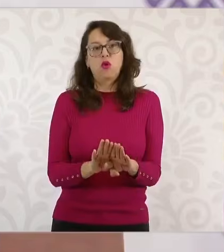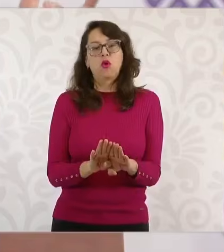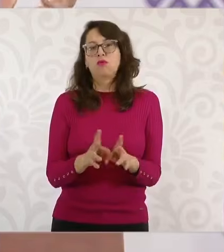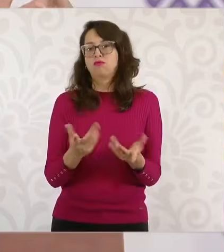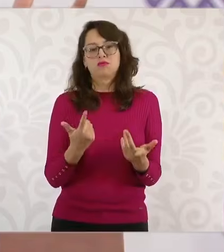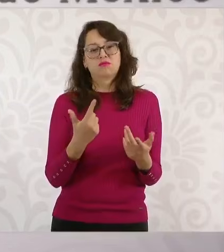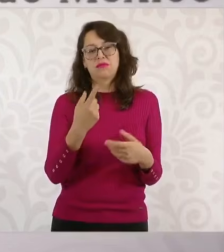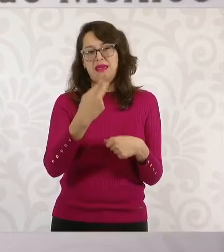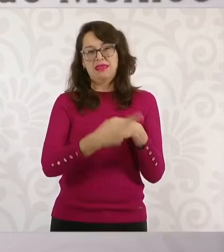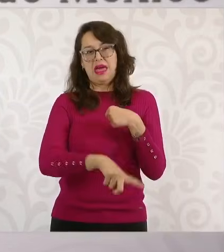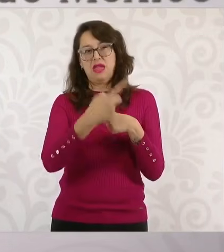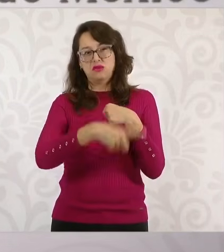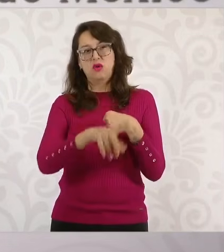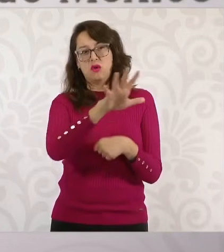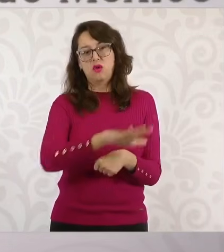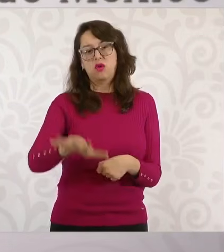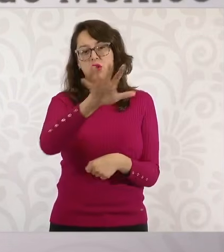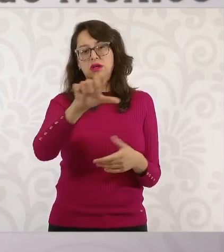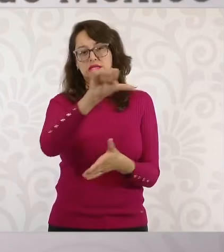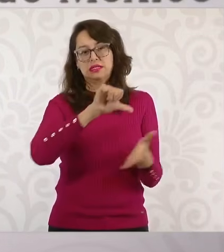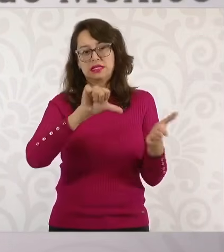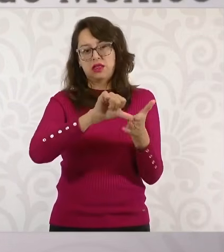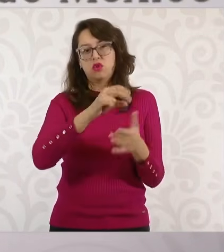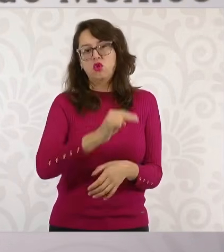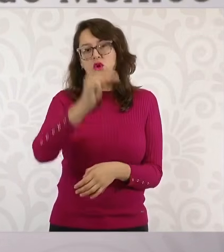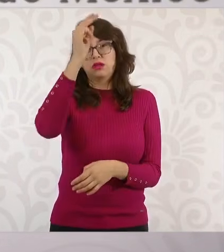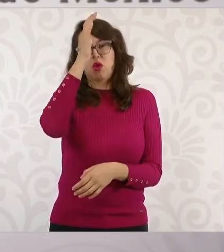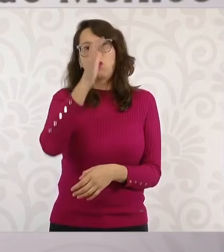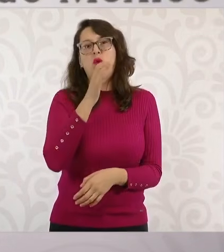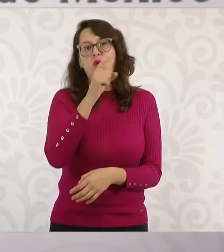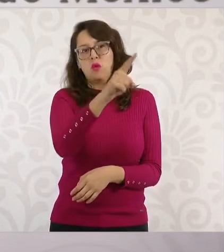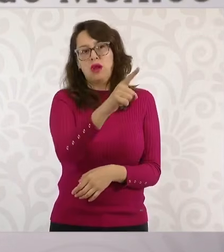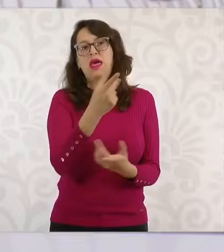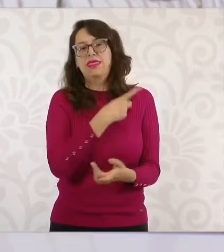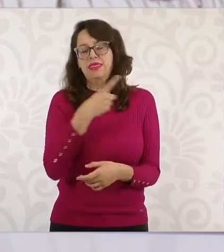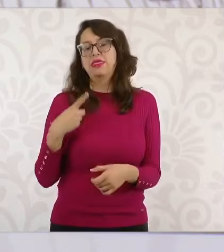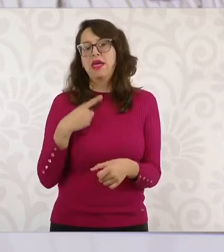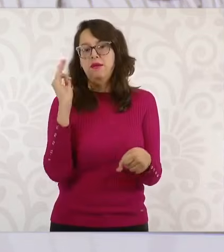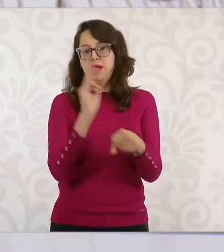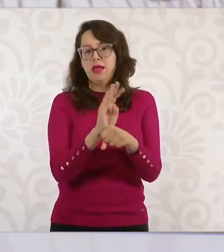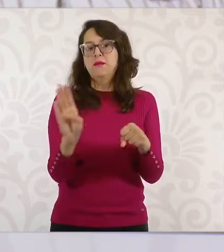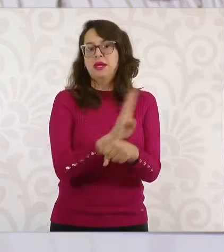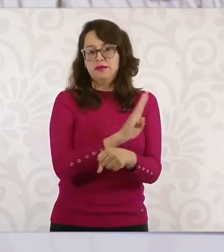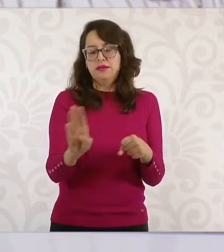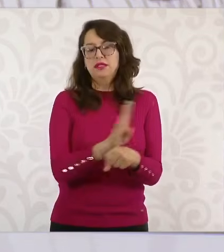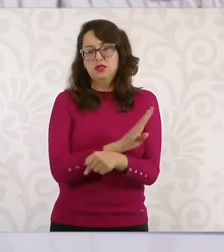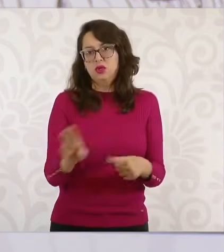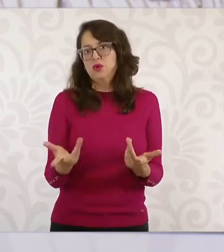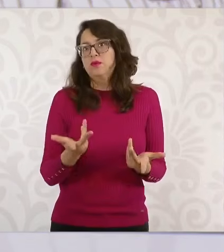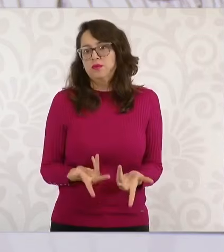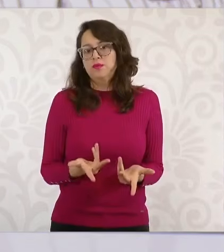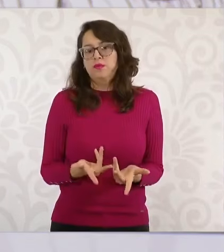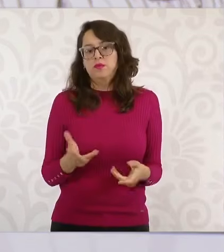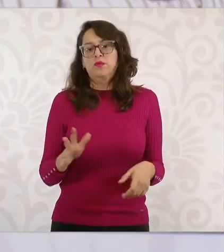y otras razones que han afectado mucho al centro y norte de Coahuila, pues que ahora se beneficia más, que el transporte se beneficia más. Entonces más